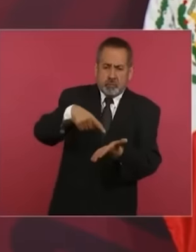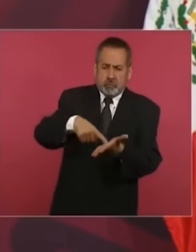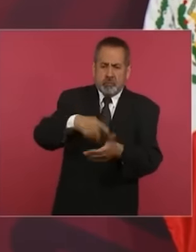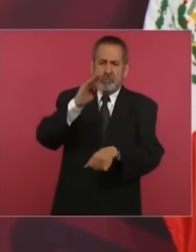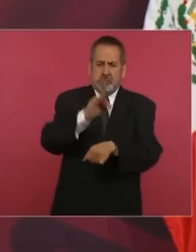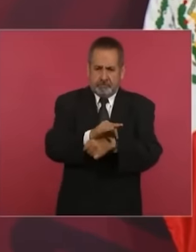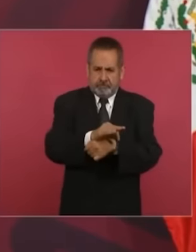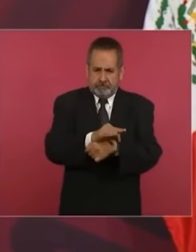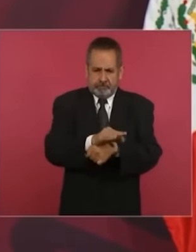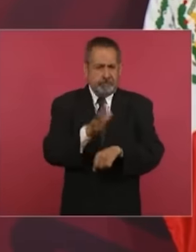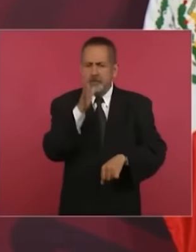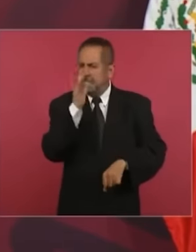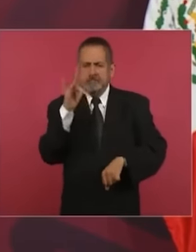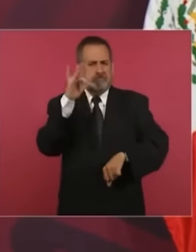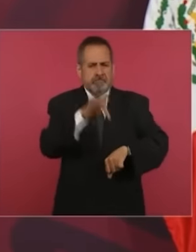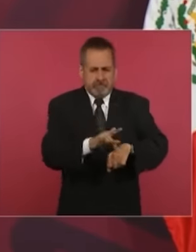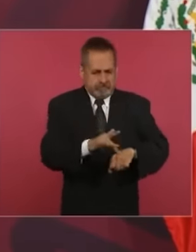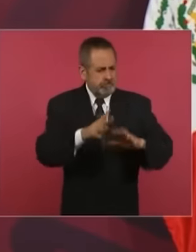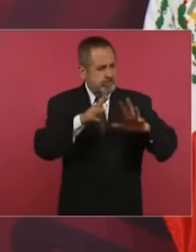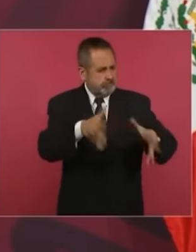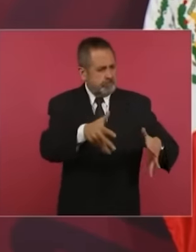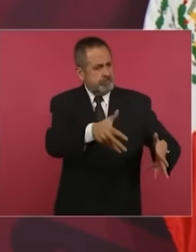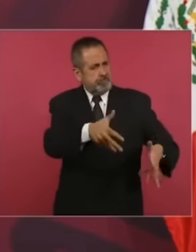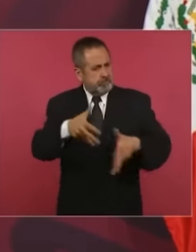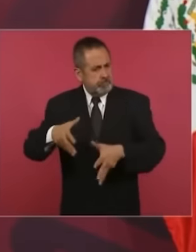para destinar todo el área